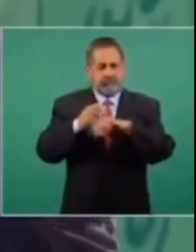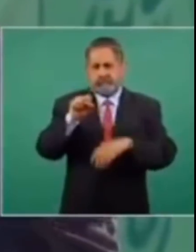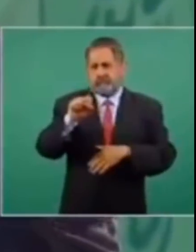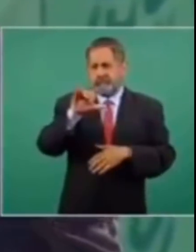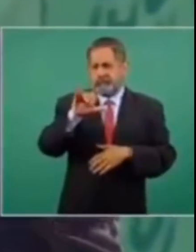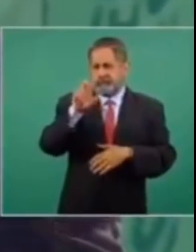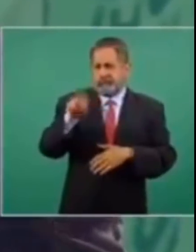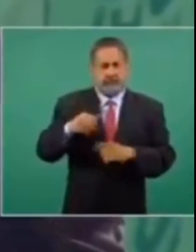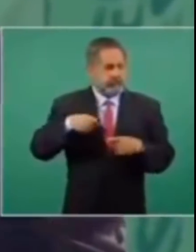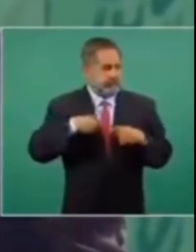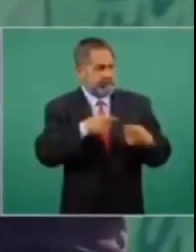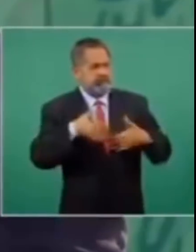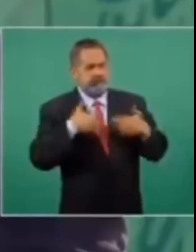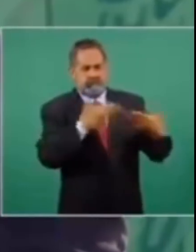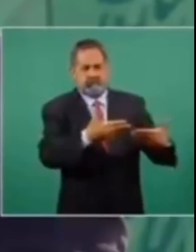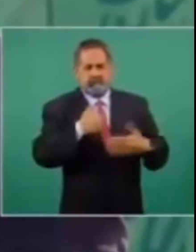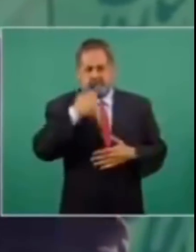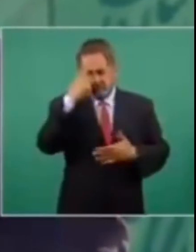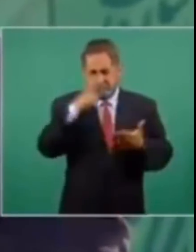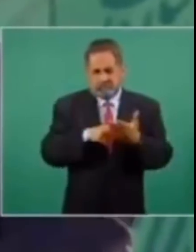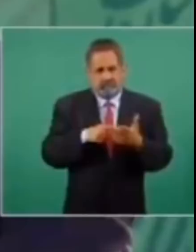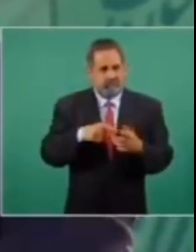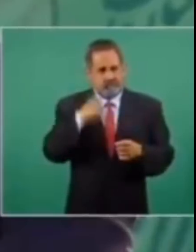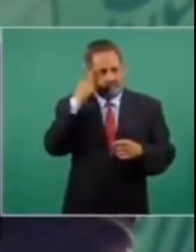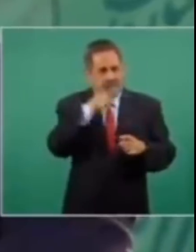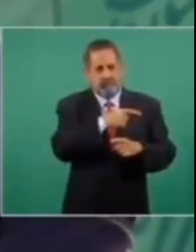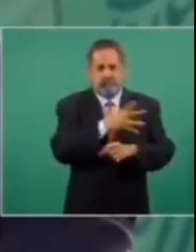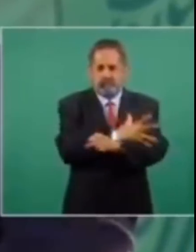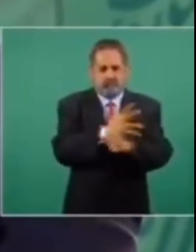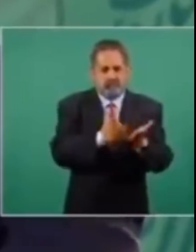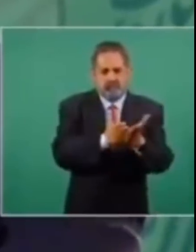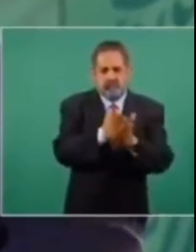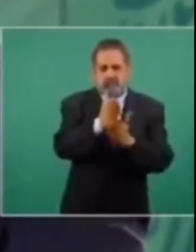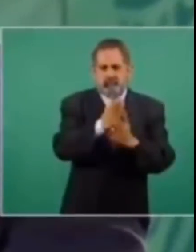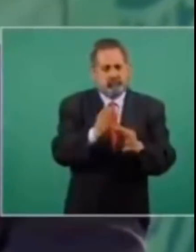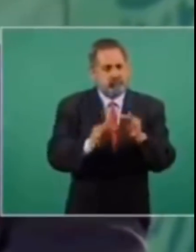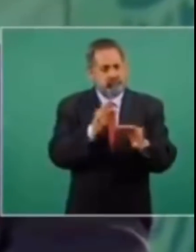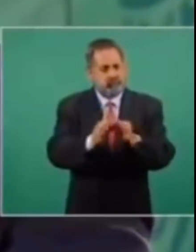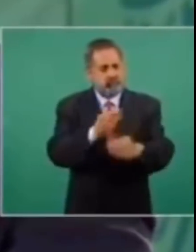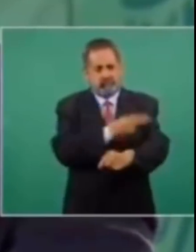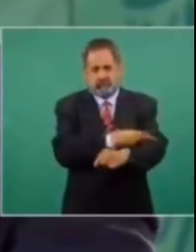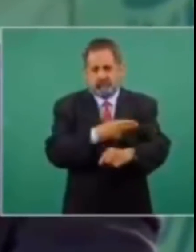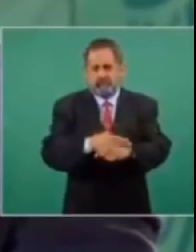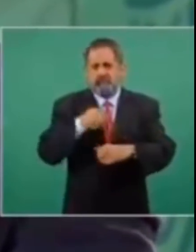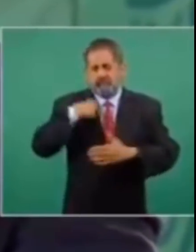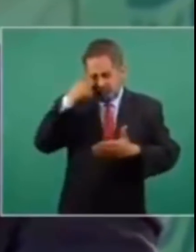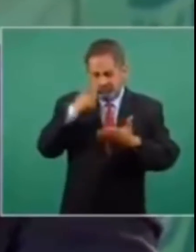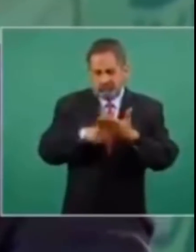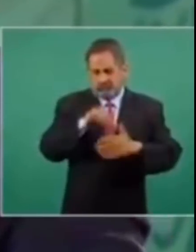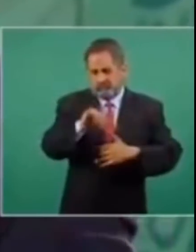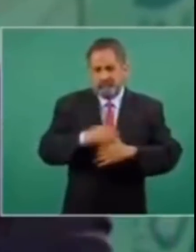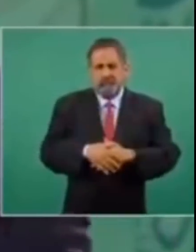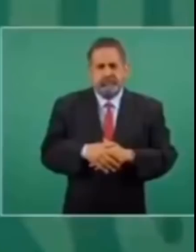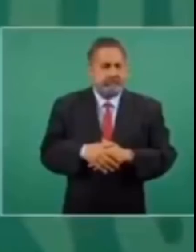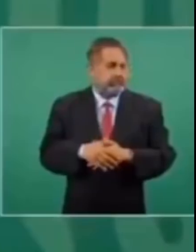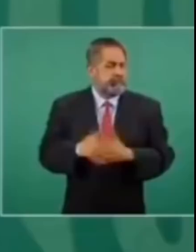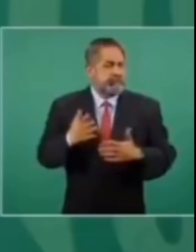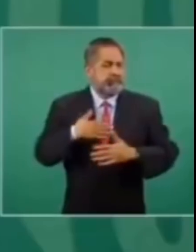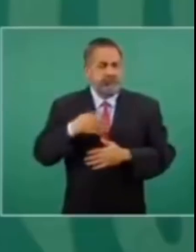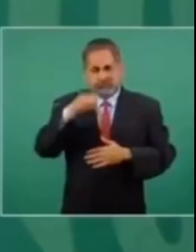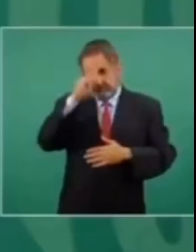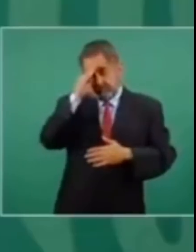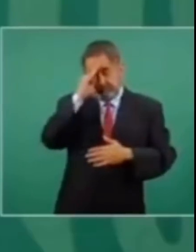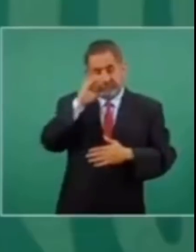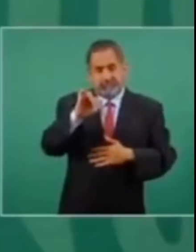nación lo considero un hombre íntegro una gente honesta y pienso que sí